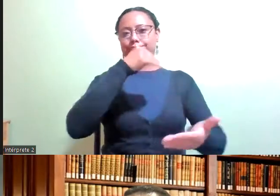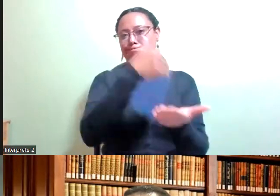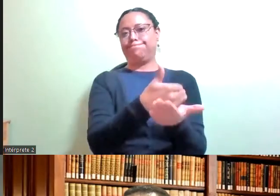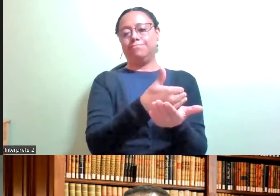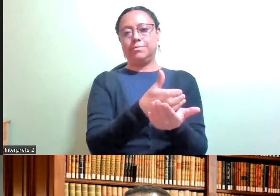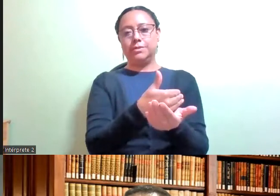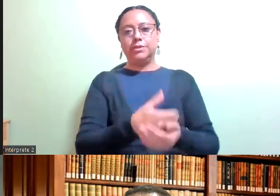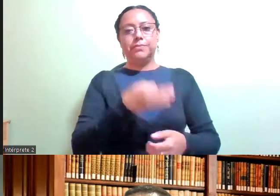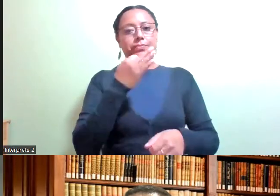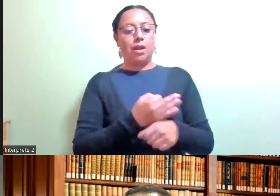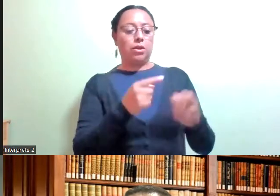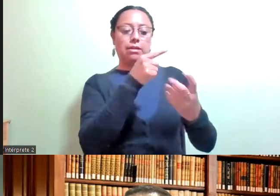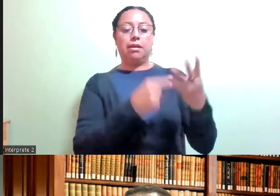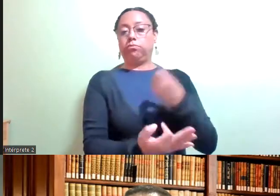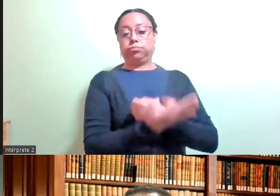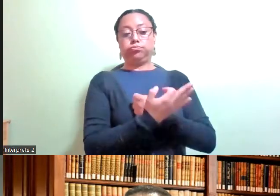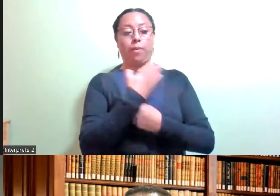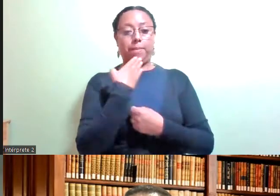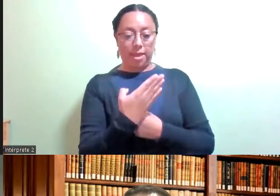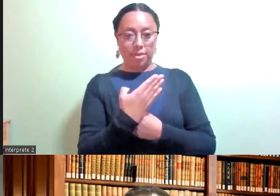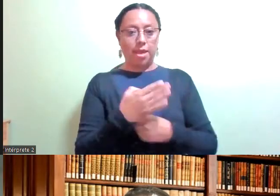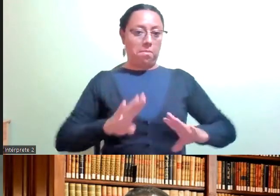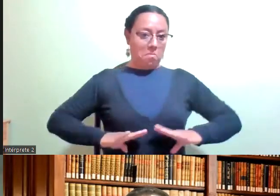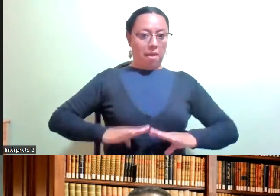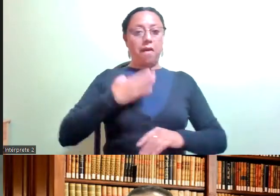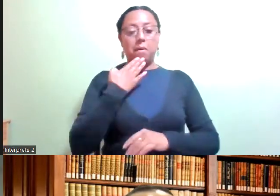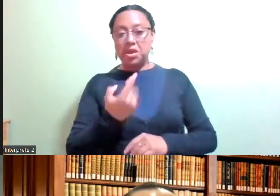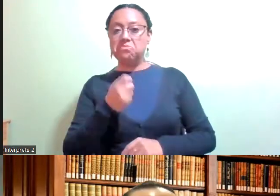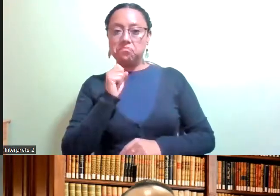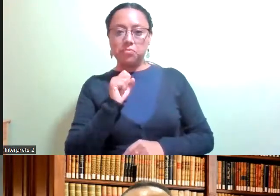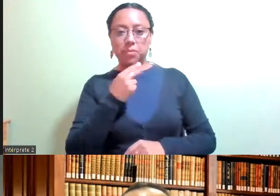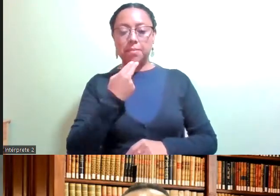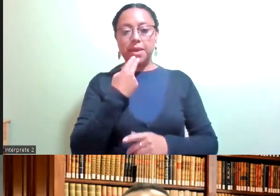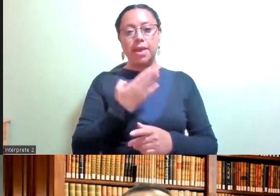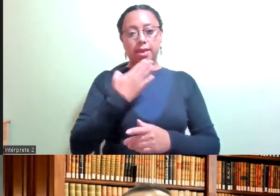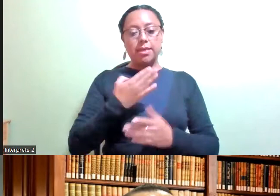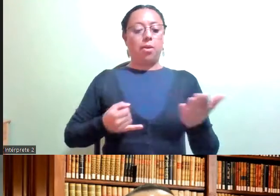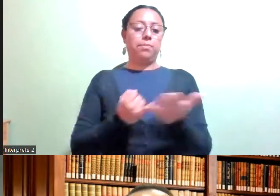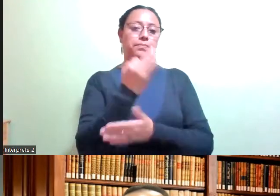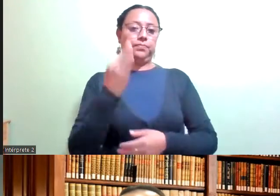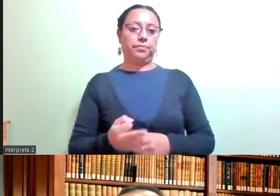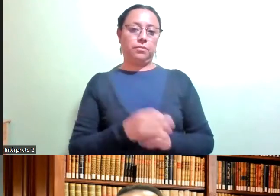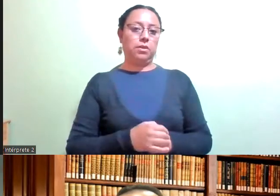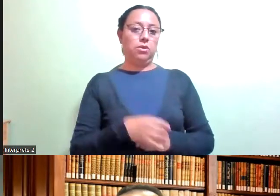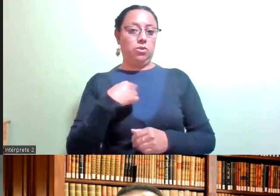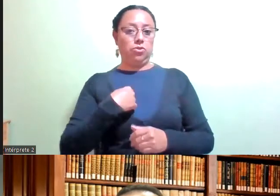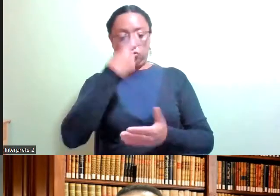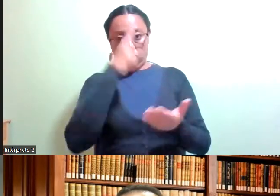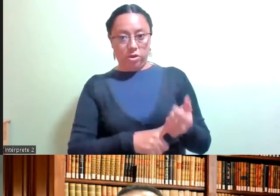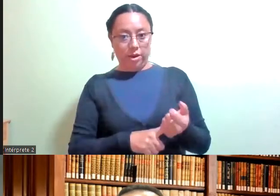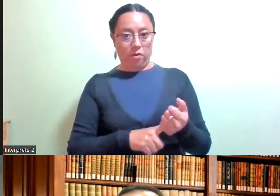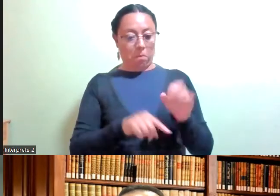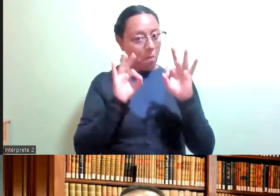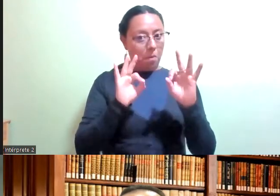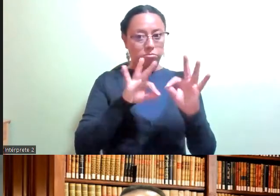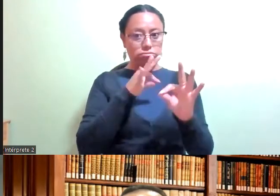bien o lo que no nos queda bien se va a dictaminar. Eso no me parece ni correcto ni ético. Hay un